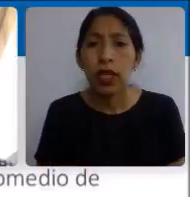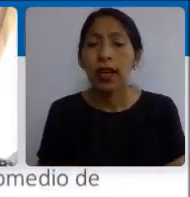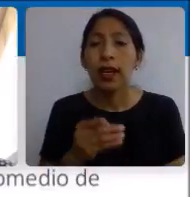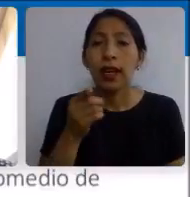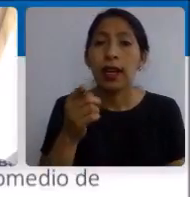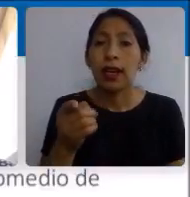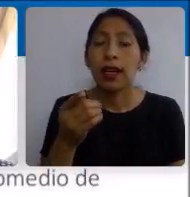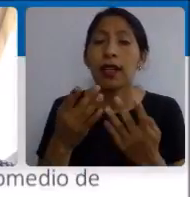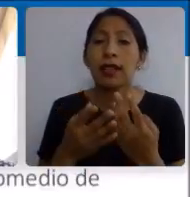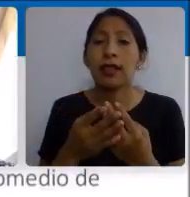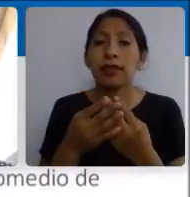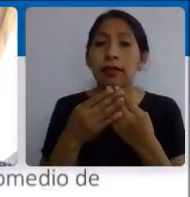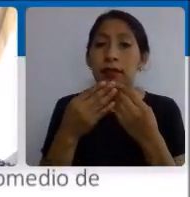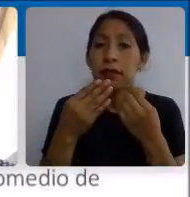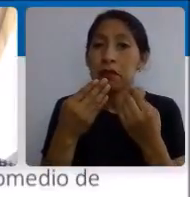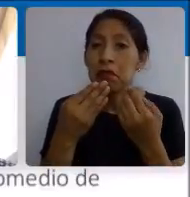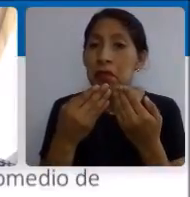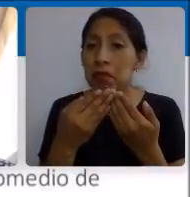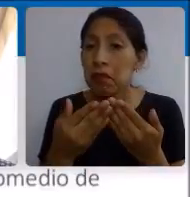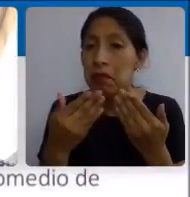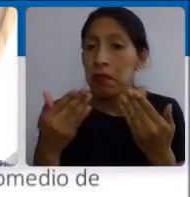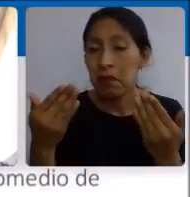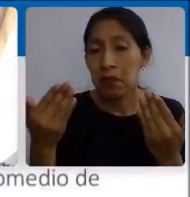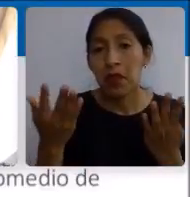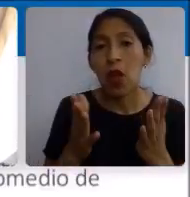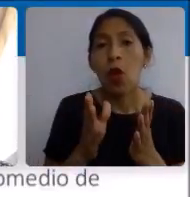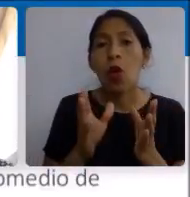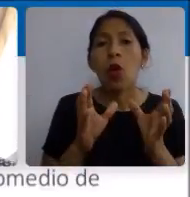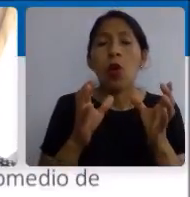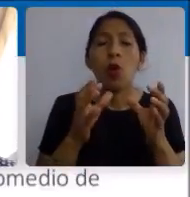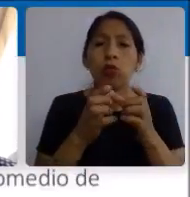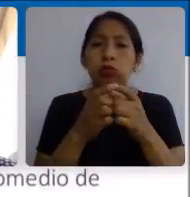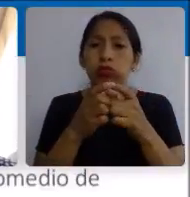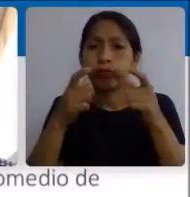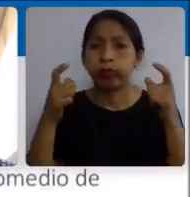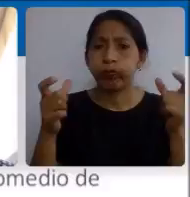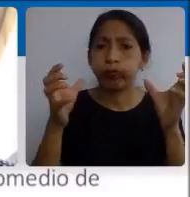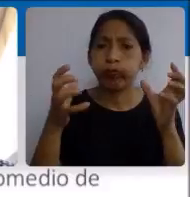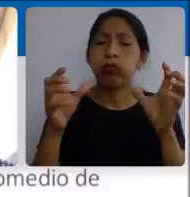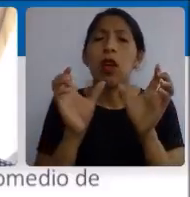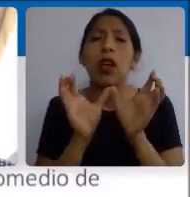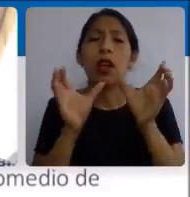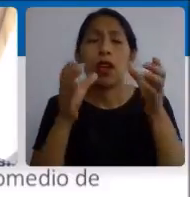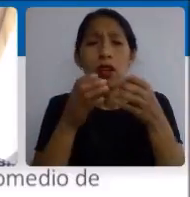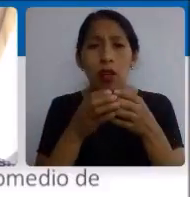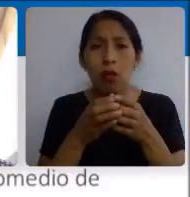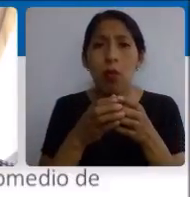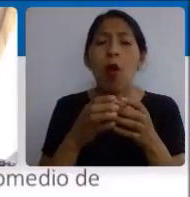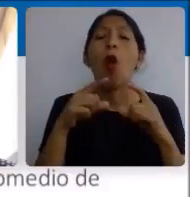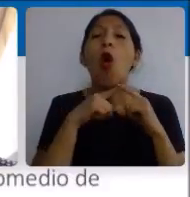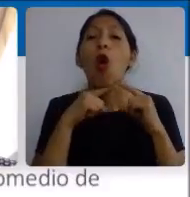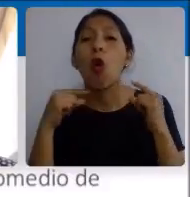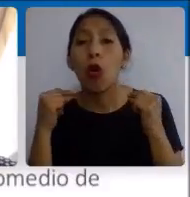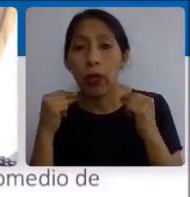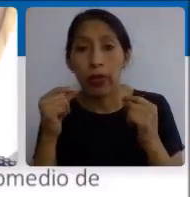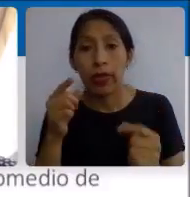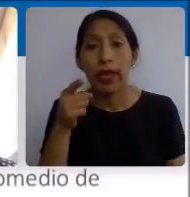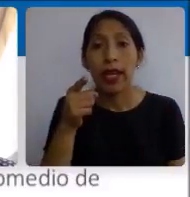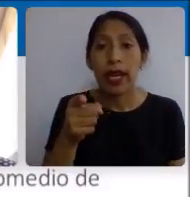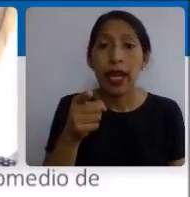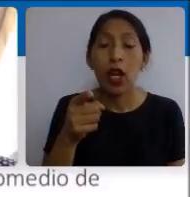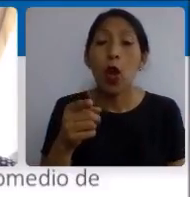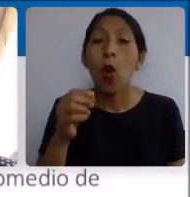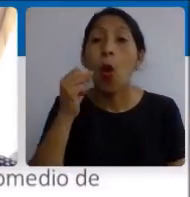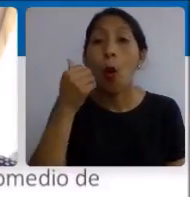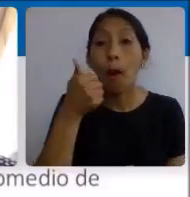productos ya conocidos, posiblemente franquicias ya conocidas de hoteles o boutique hoteles o las mismas